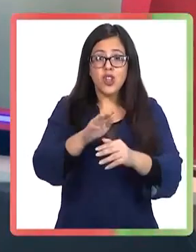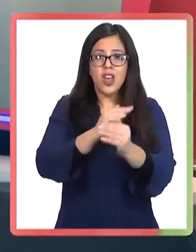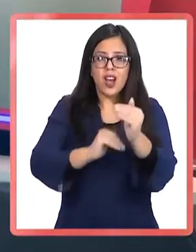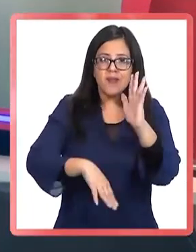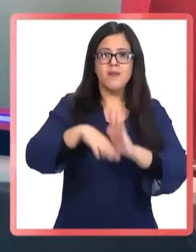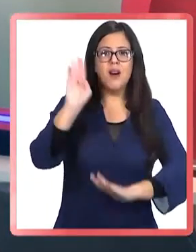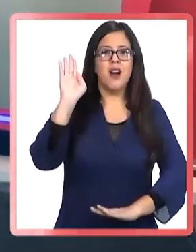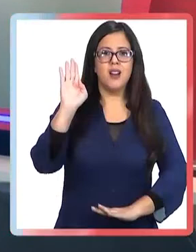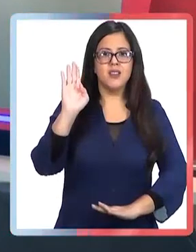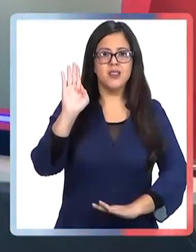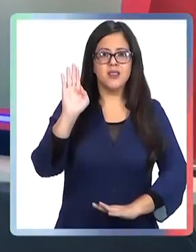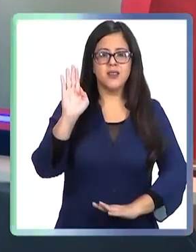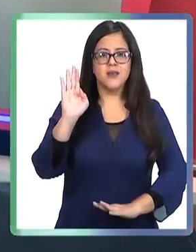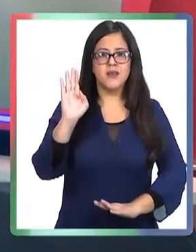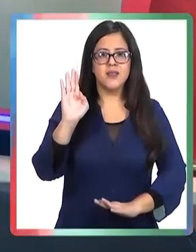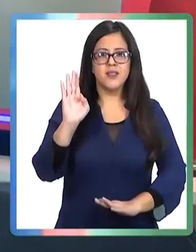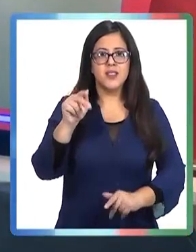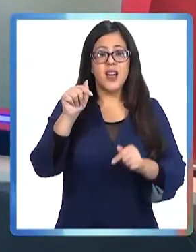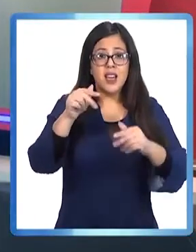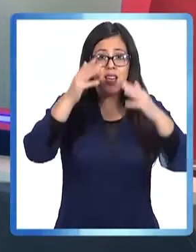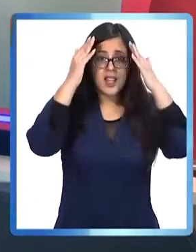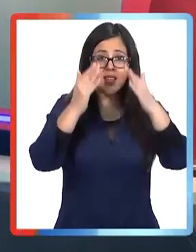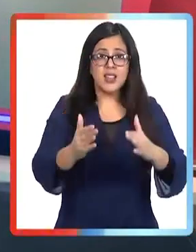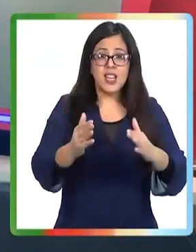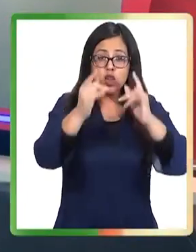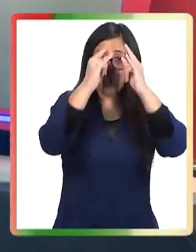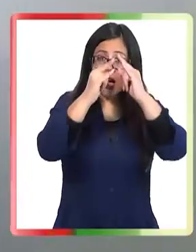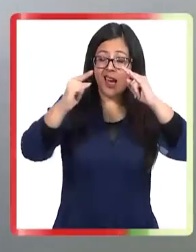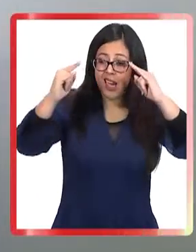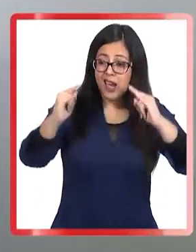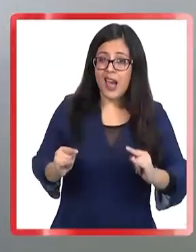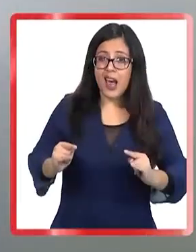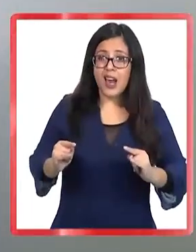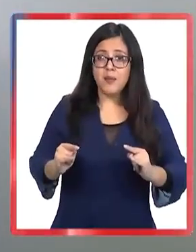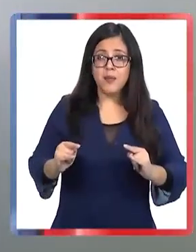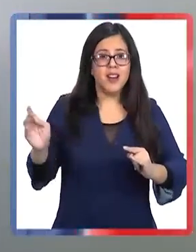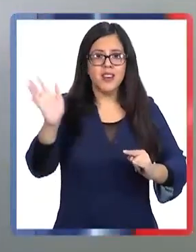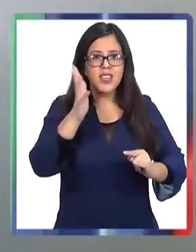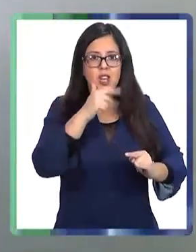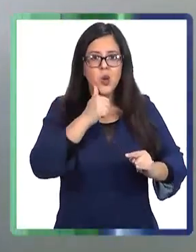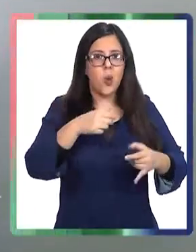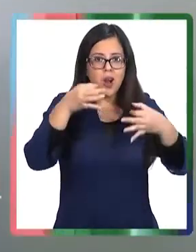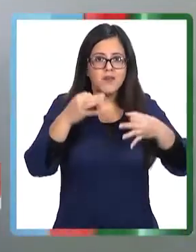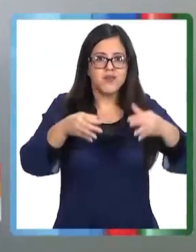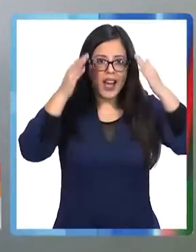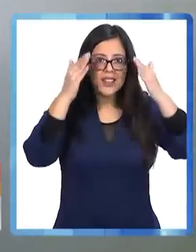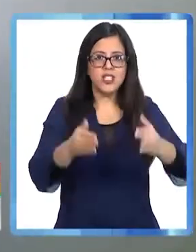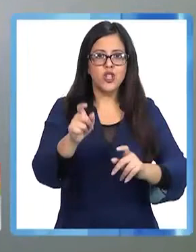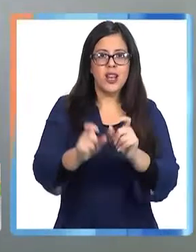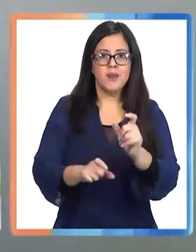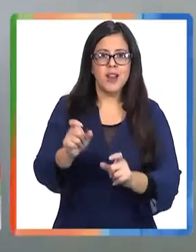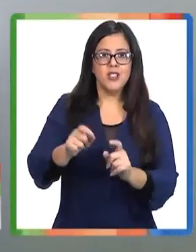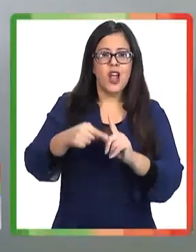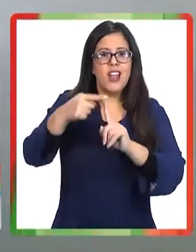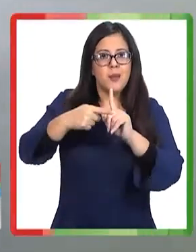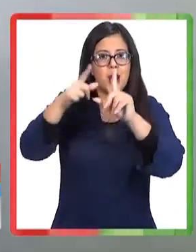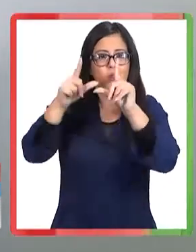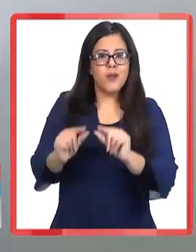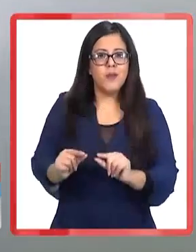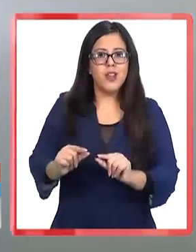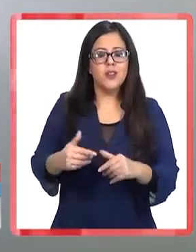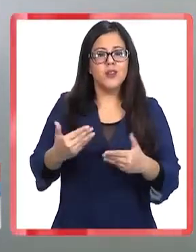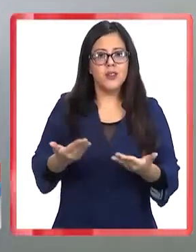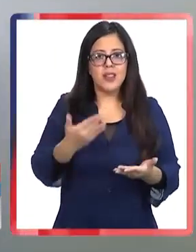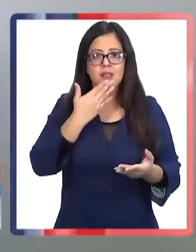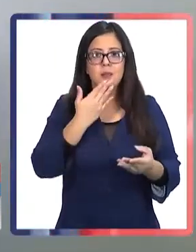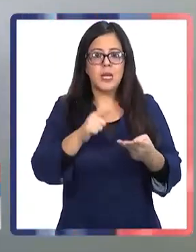estamos superando con creces esa cantidad. Estamos atendiendo en una carpa que no reúne las condiciones para la atención de migrantes en bajas